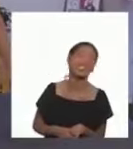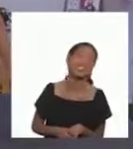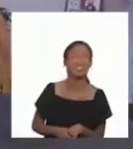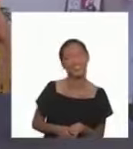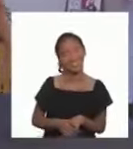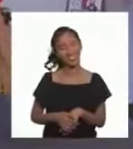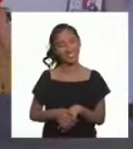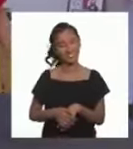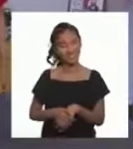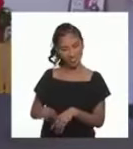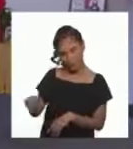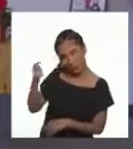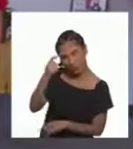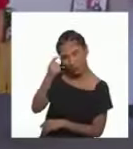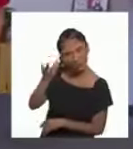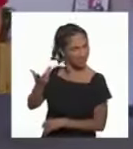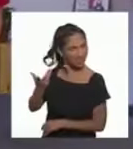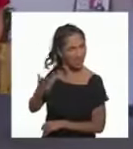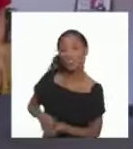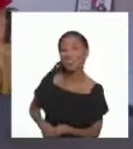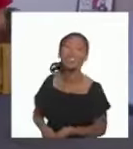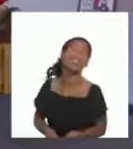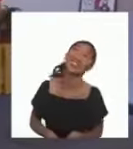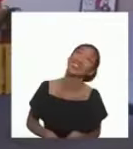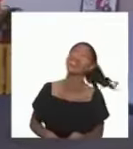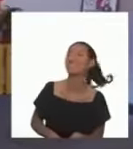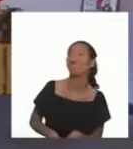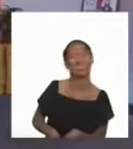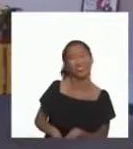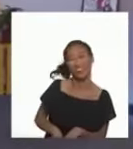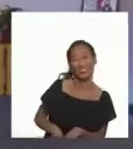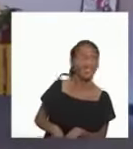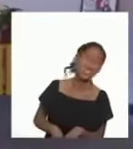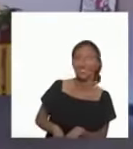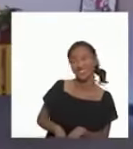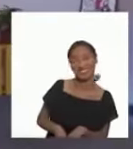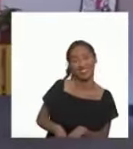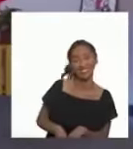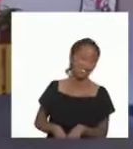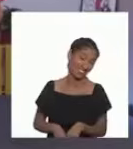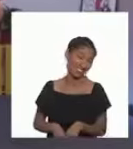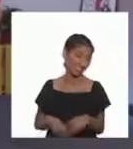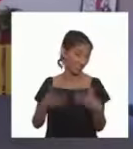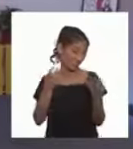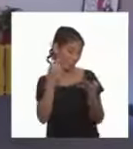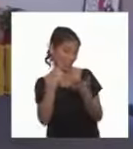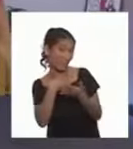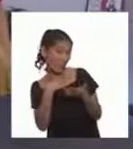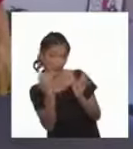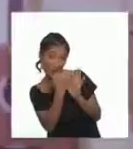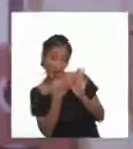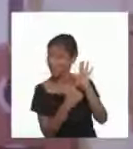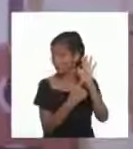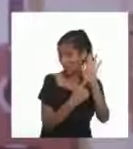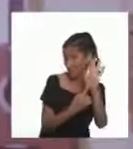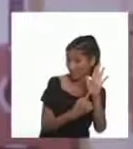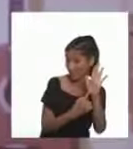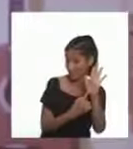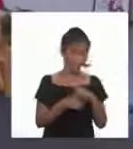¿Qué? ¿Y tú qué piensas, Calcetín? ¿Ah? Tal vez alguno de ellos te guste y quieras dibujarlo para enseñárselo a tu